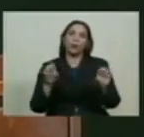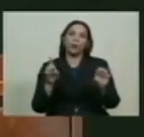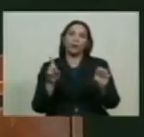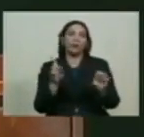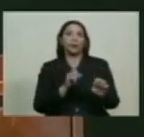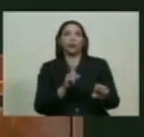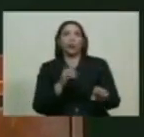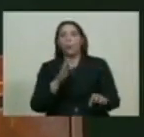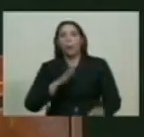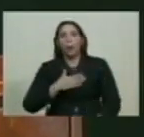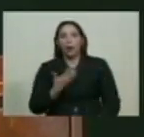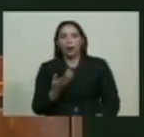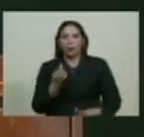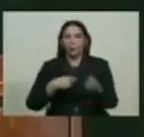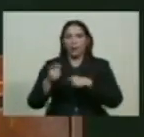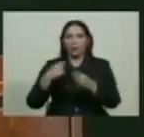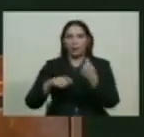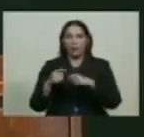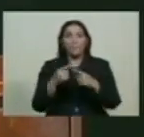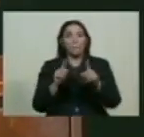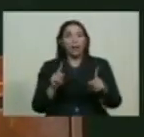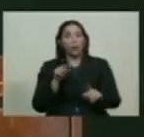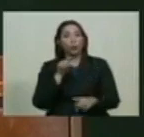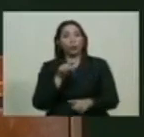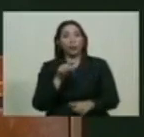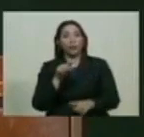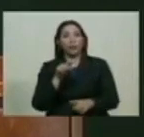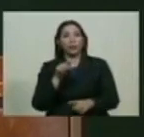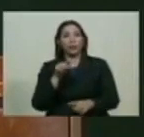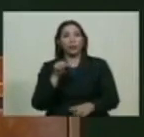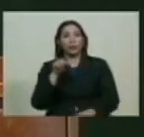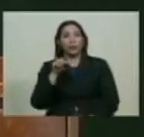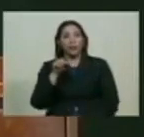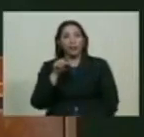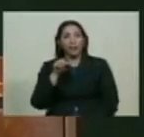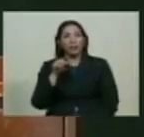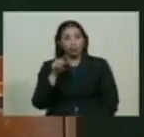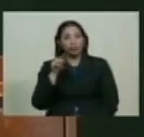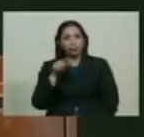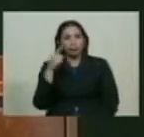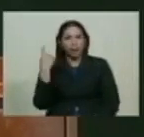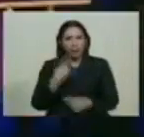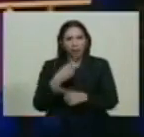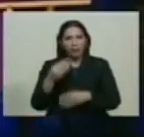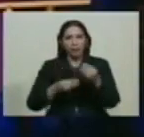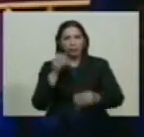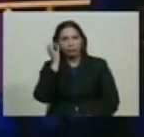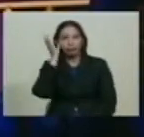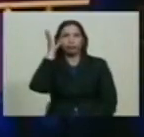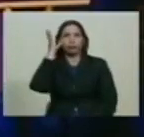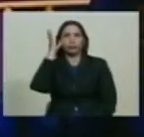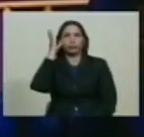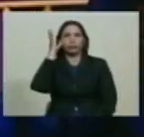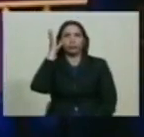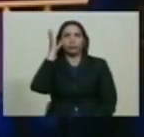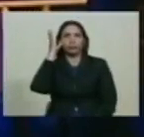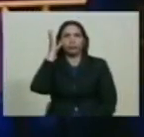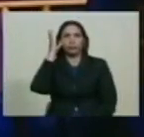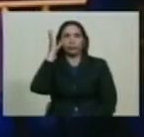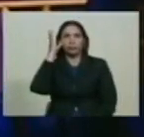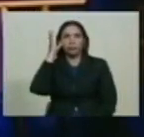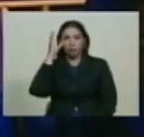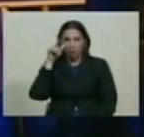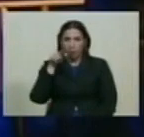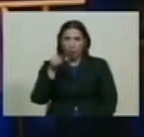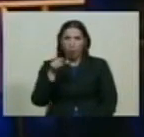mercantil. Requieren entonces que creemos un instrumento, vicepresidenta, para que a través de una